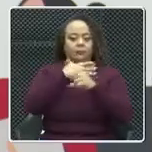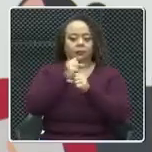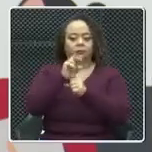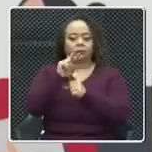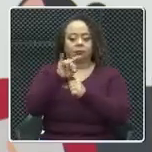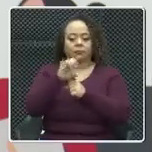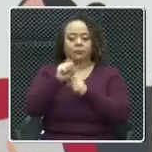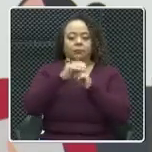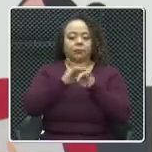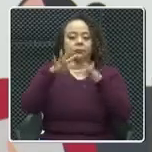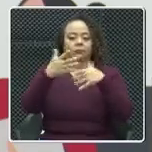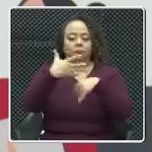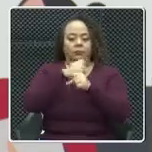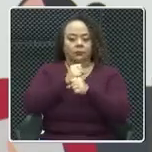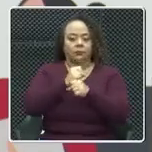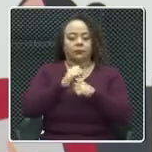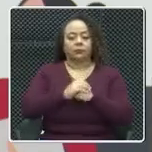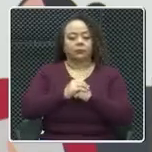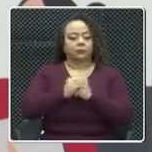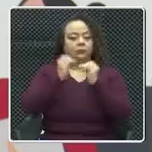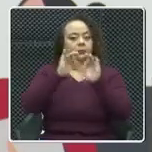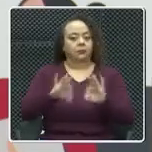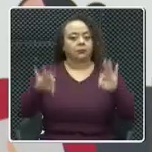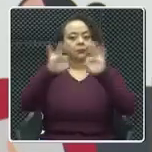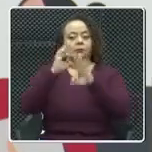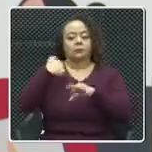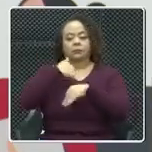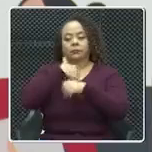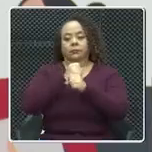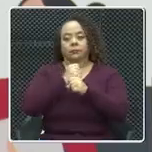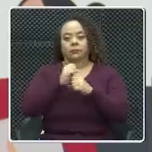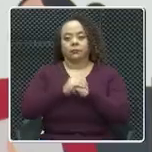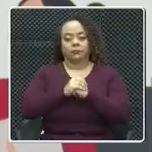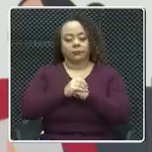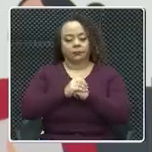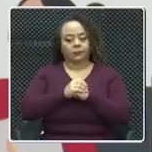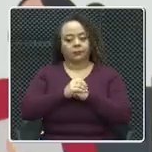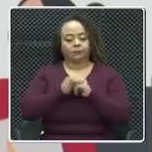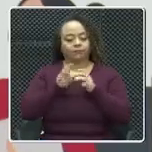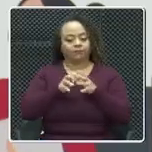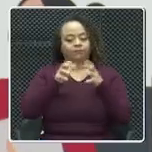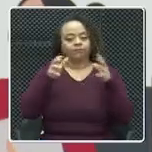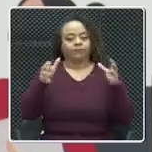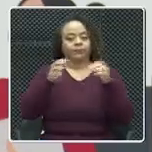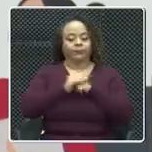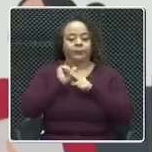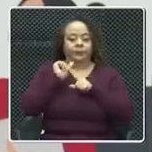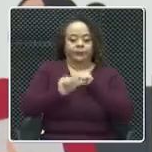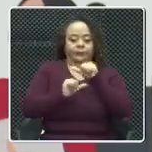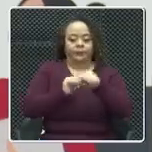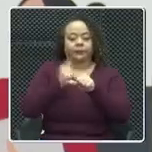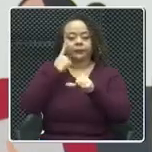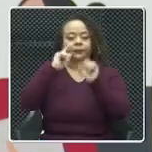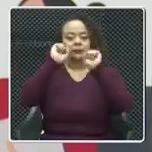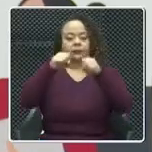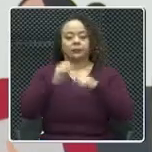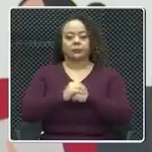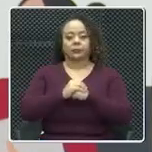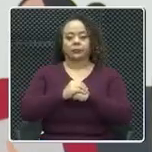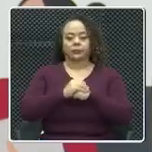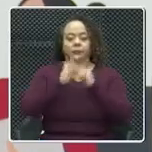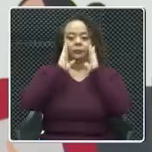de cómo lo hace y demás. Es importantísimo, estamos haciendo un gran esfuerzo para poder